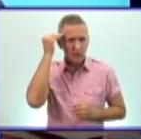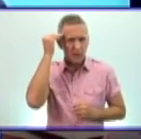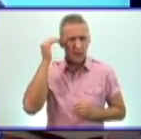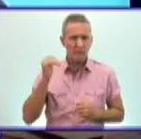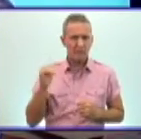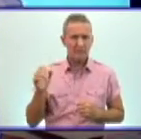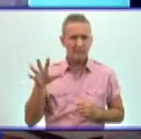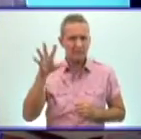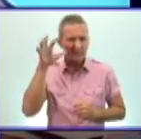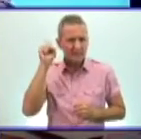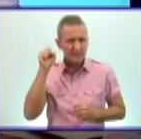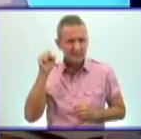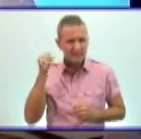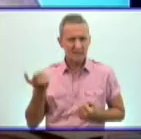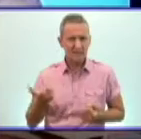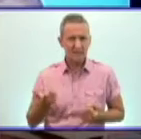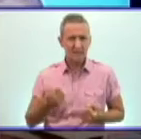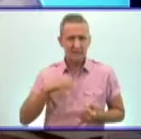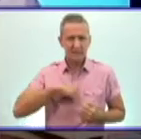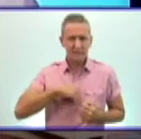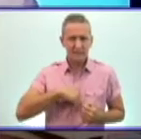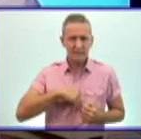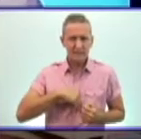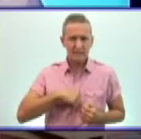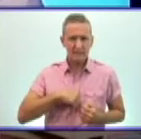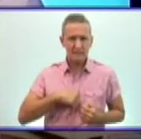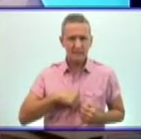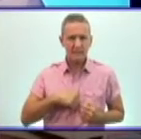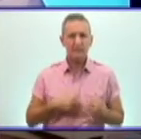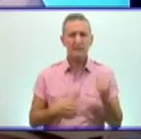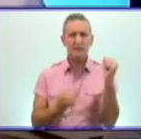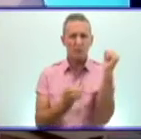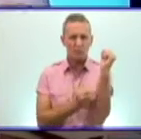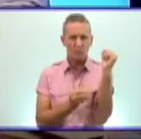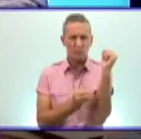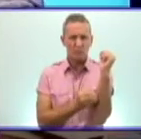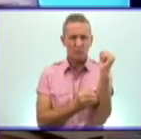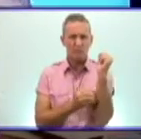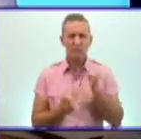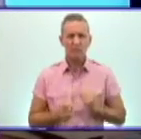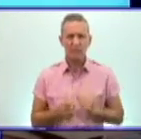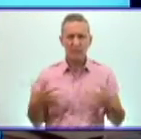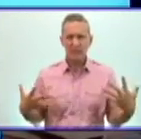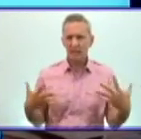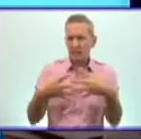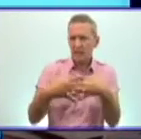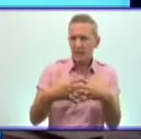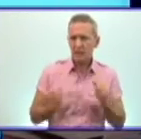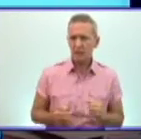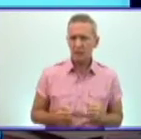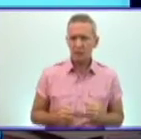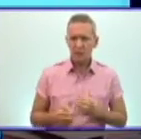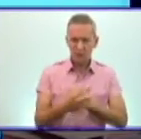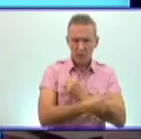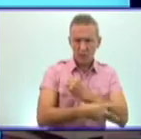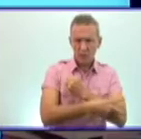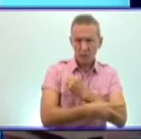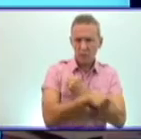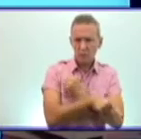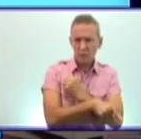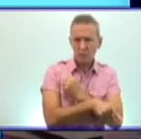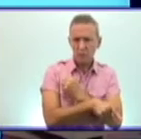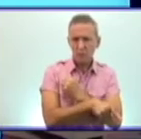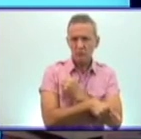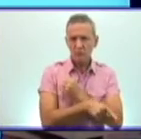verdad? Y sencillamente sentirlo como algo tan poderoso. ¿Qué relación se establece entre una nación